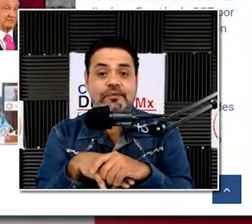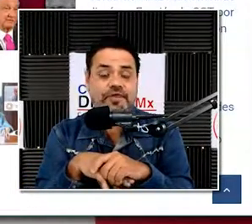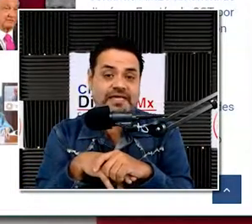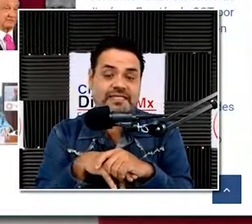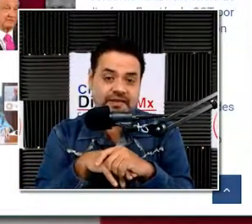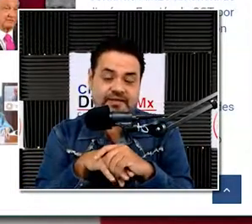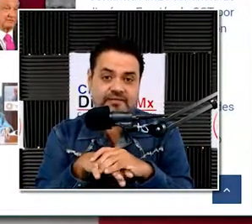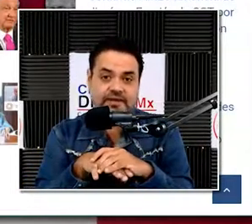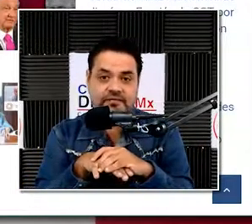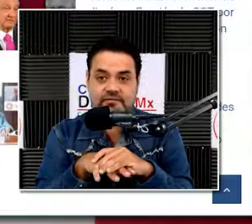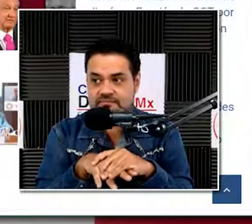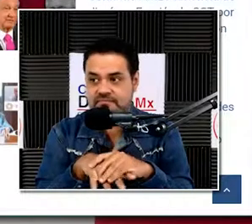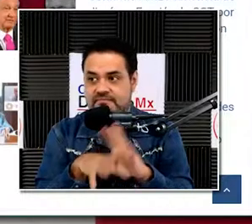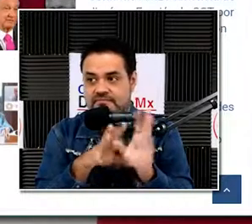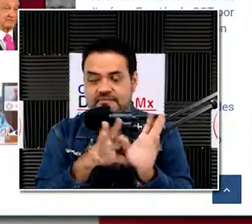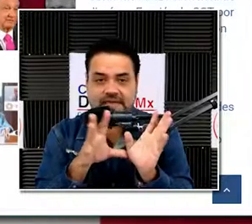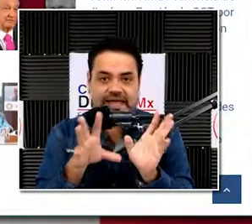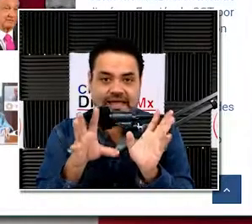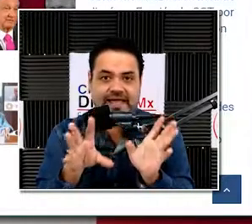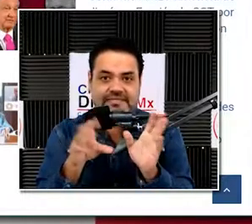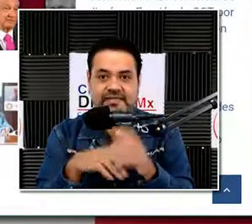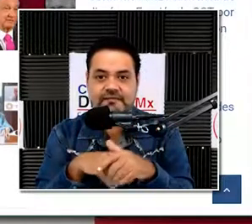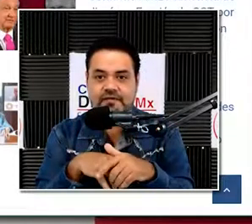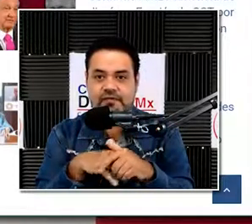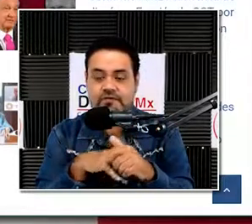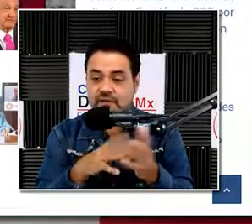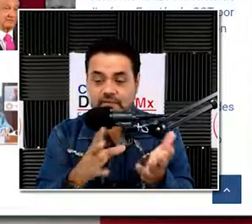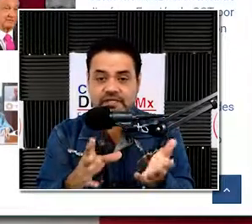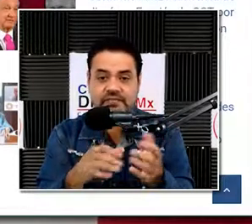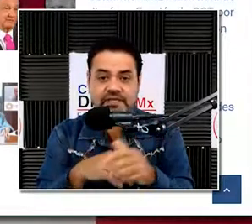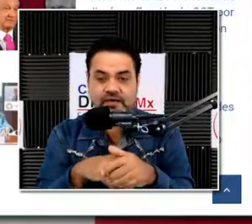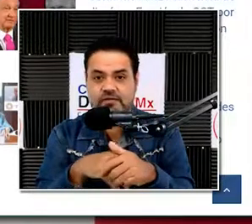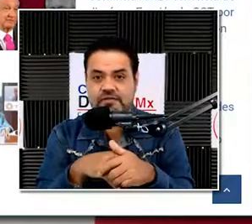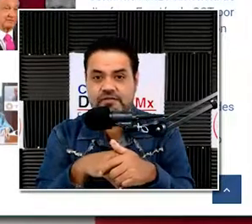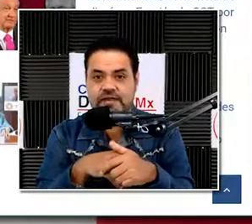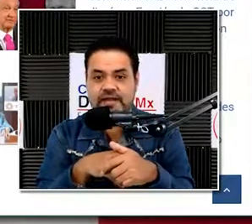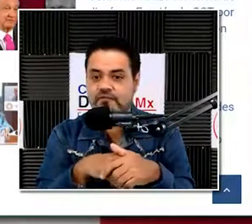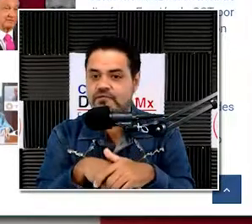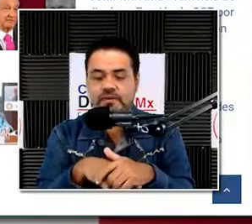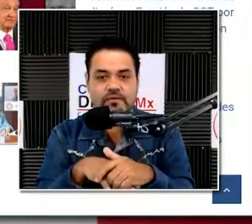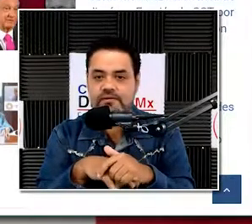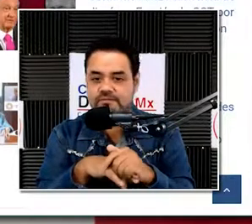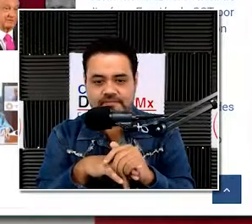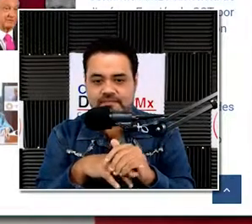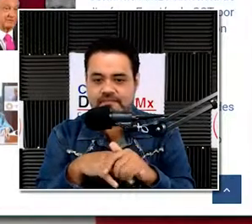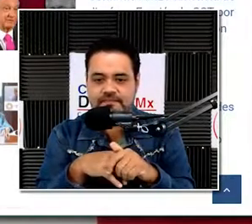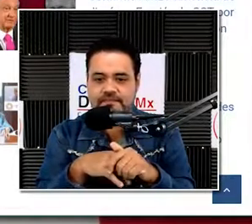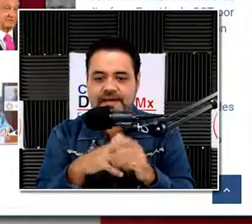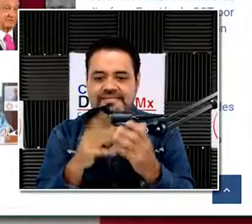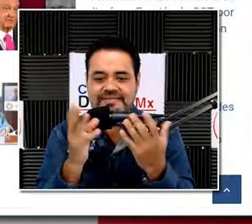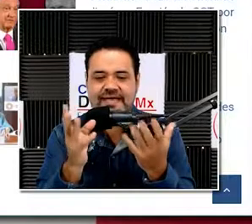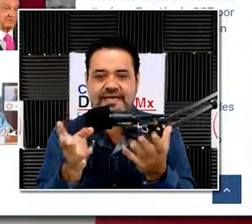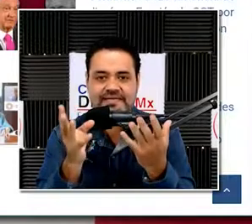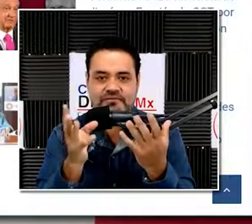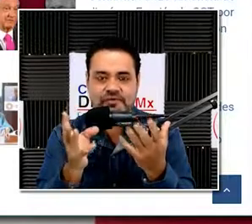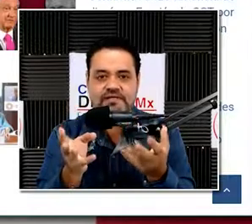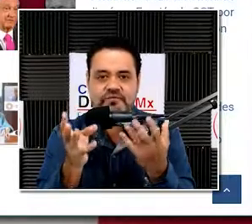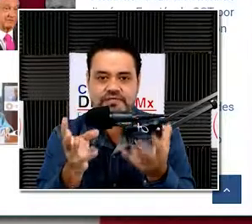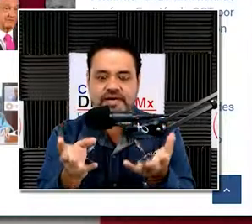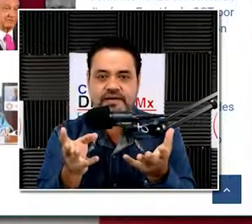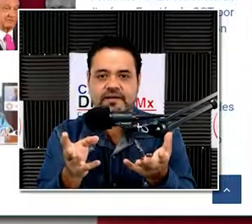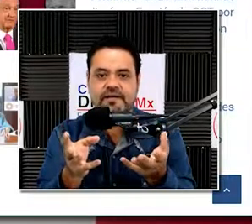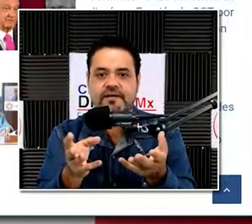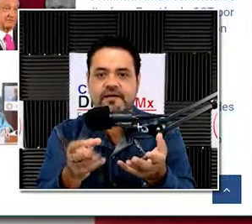qué sí podría ser llevado a la cárcel Emilio Lozoya? Por el tema de agronitrogenados. Pero basta y